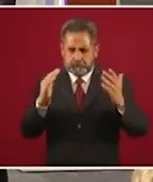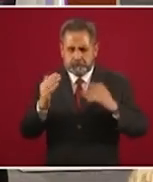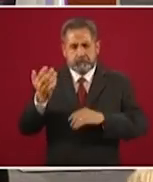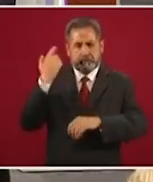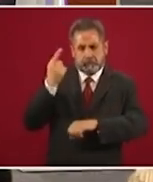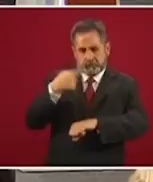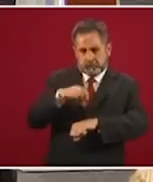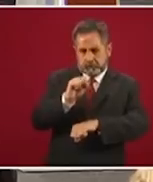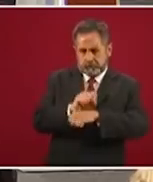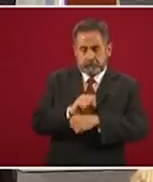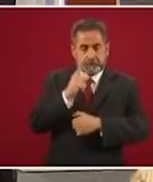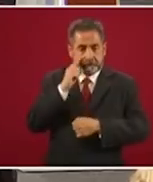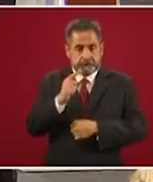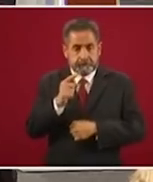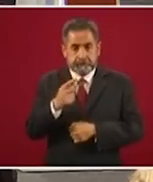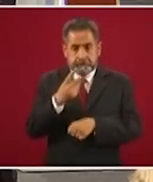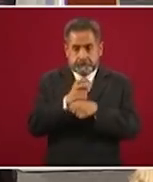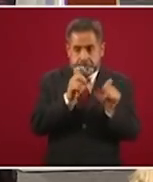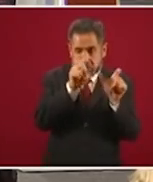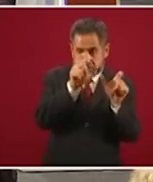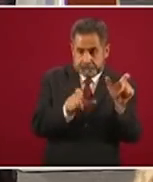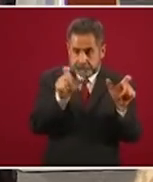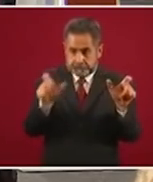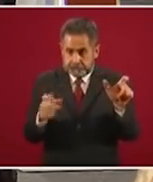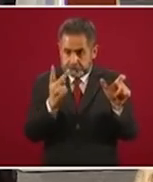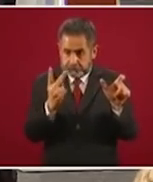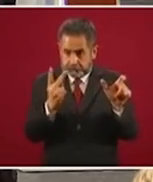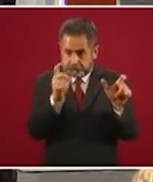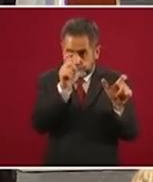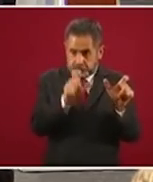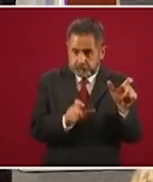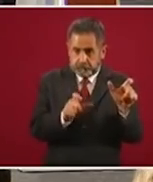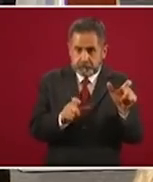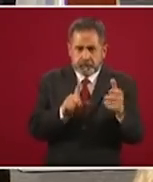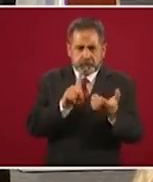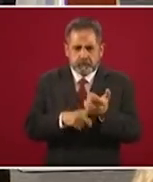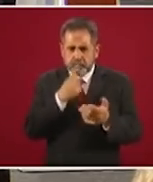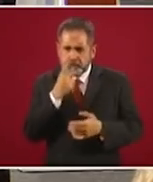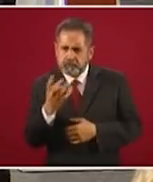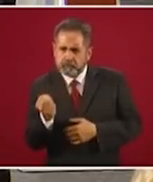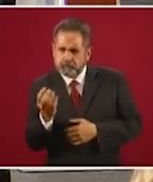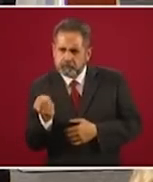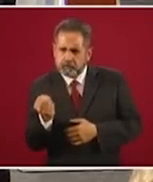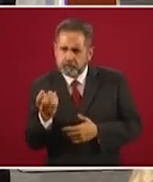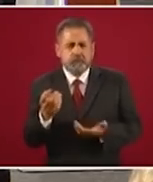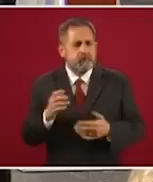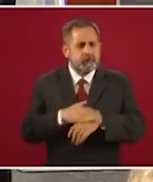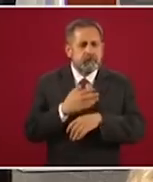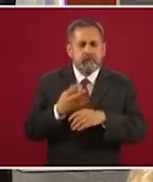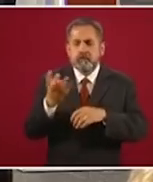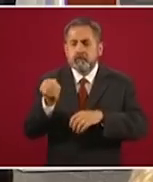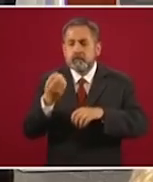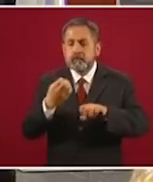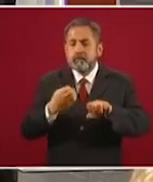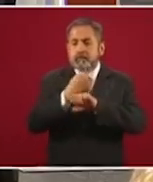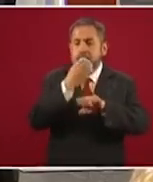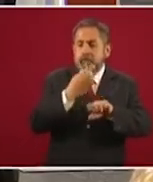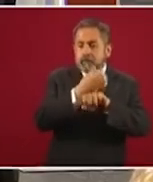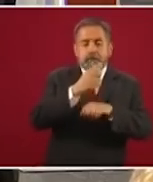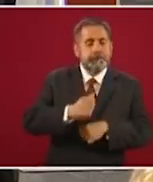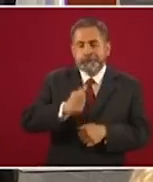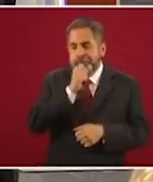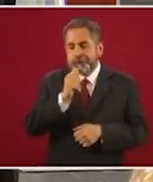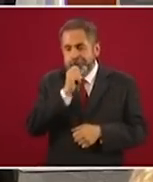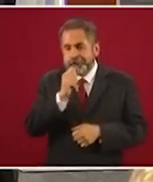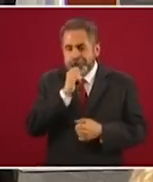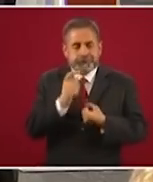pasada, en la segunda columna aparecía 9, porque eran los 9 estados que no se habían comprometido